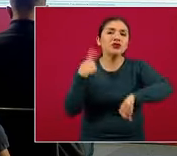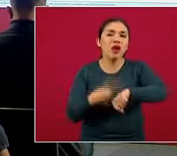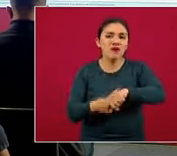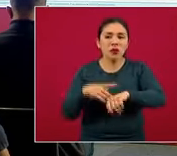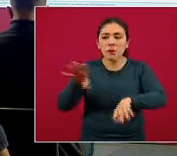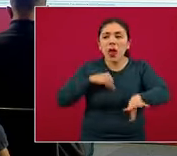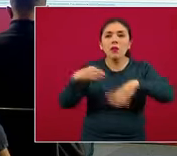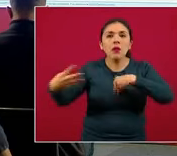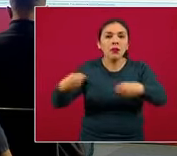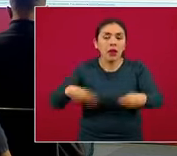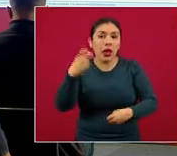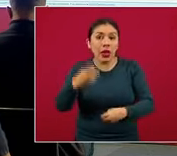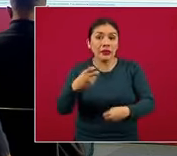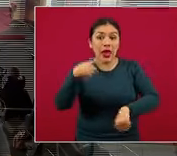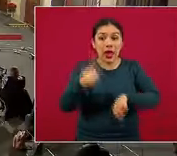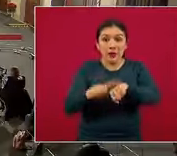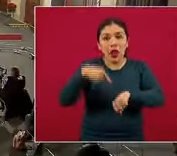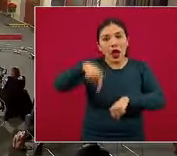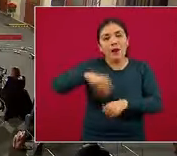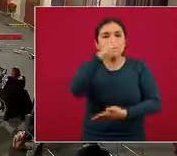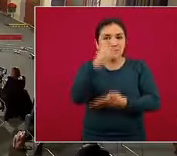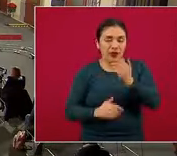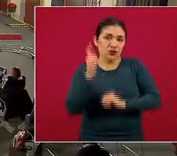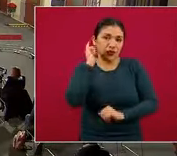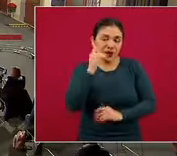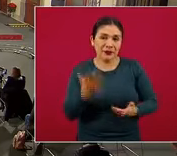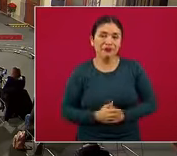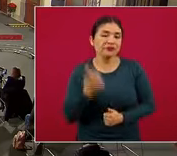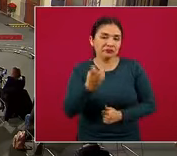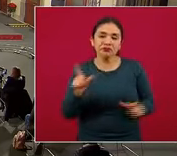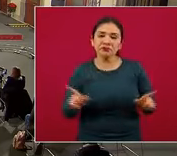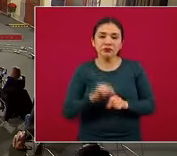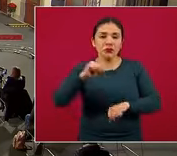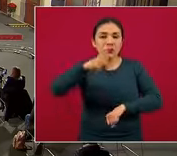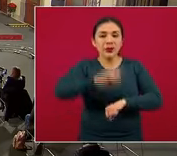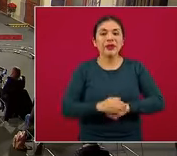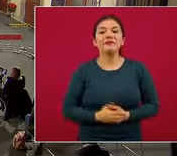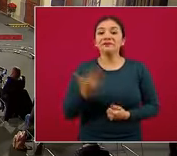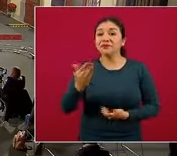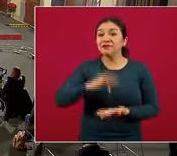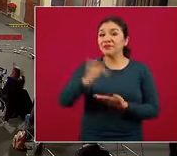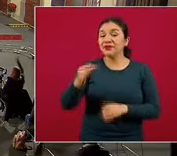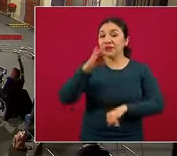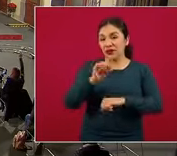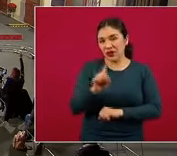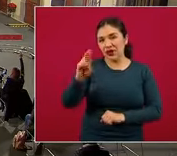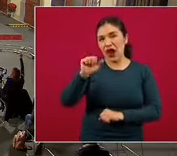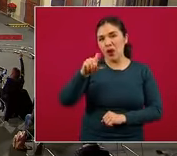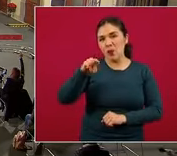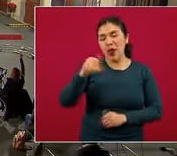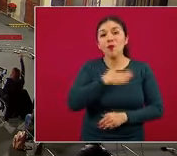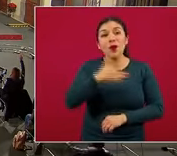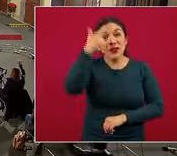tanto la epidemia en México. Esa sería la información para hoy. Muchas gracias, doctora Lomía. Muy buenas